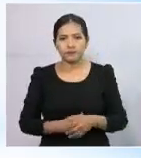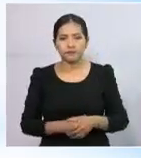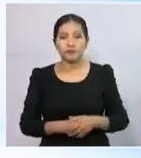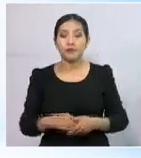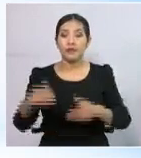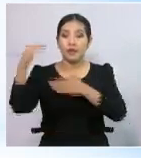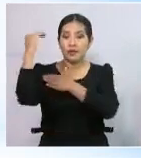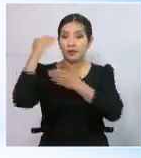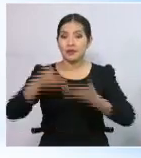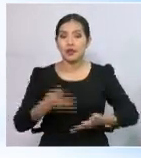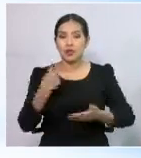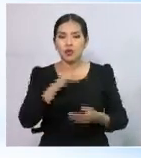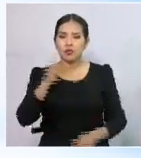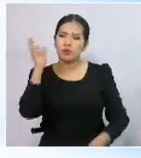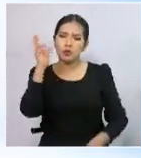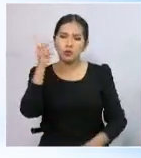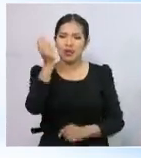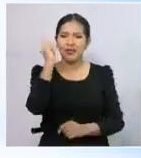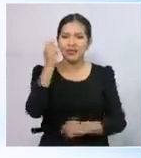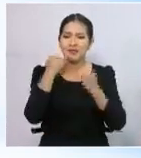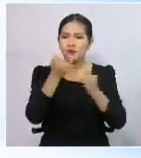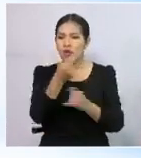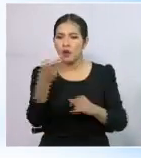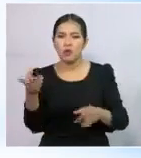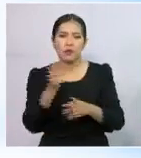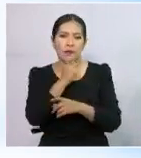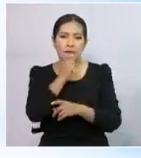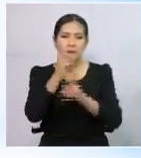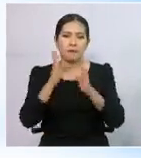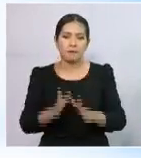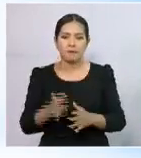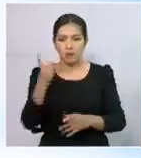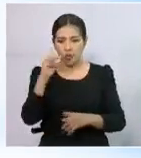Santa Cruz vamos a escuchar el testimonio de diferentes periodistas de Bolivia TV, quienes sufrieron agresión.